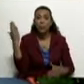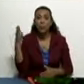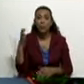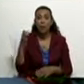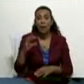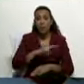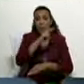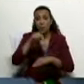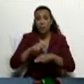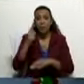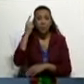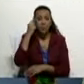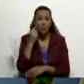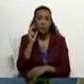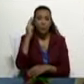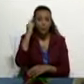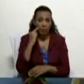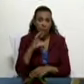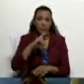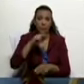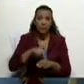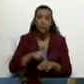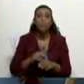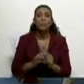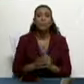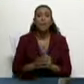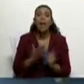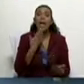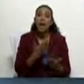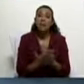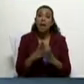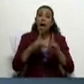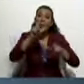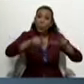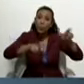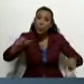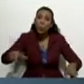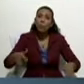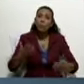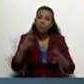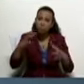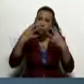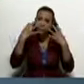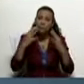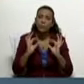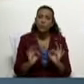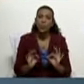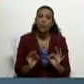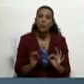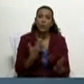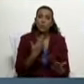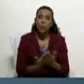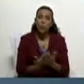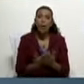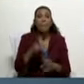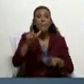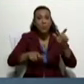Consejo Nacional Electoral. Muchas gracias a todo el pueblo de Venezuela y